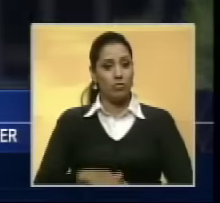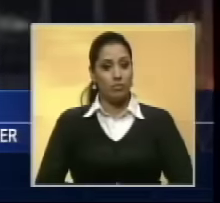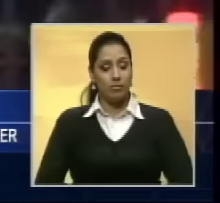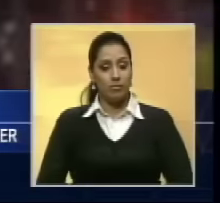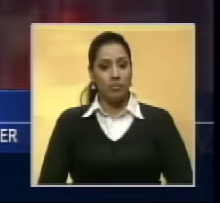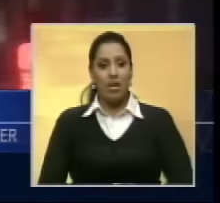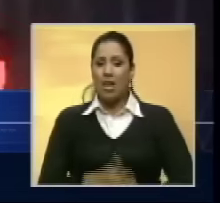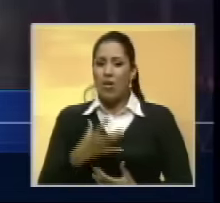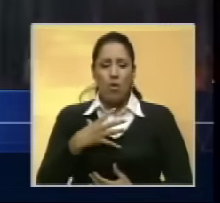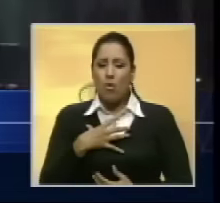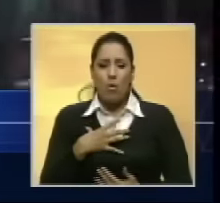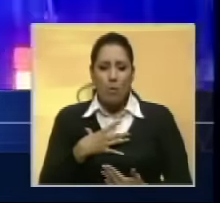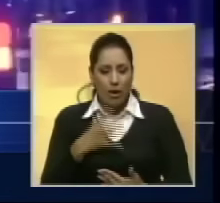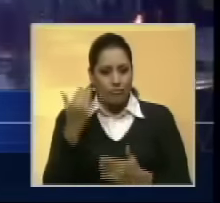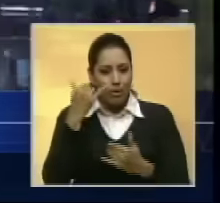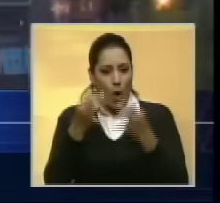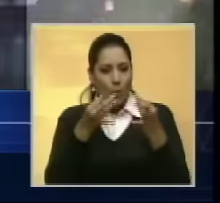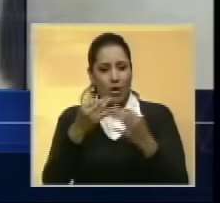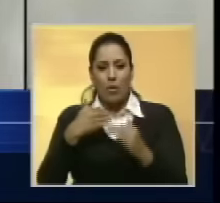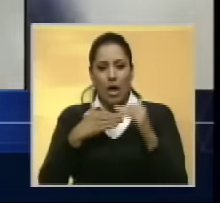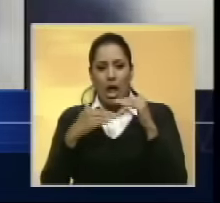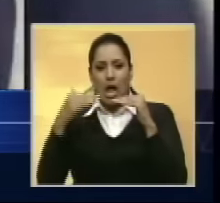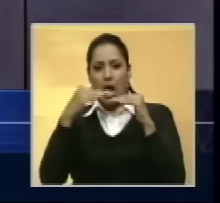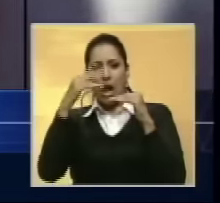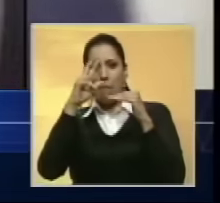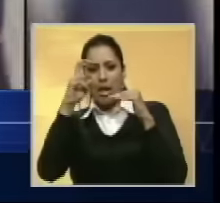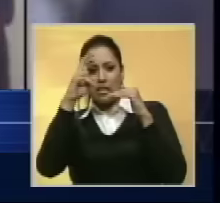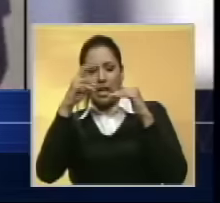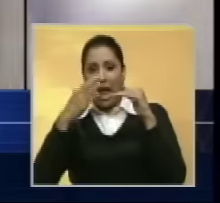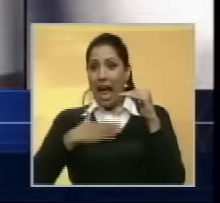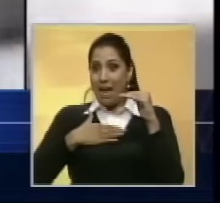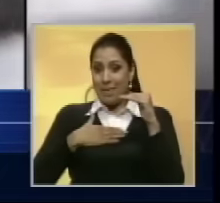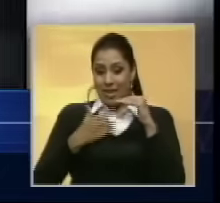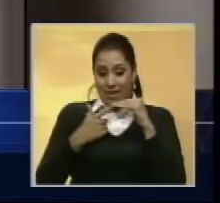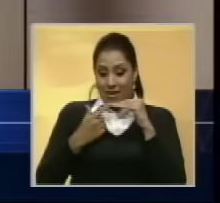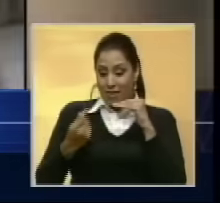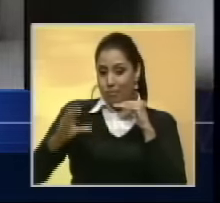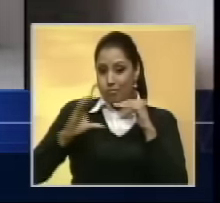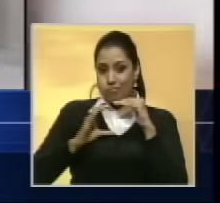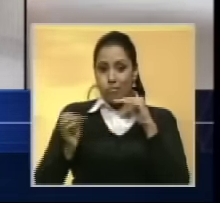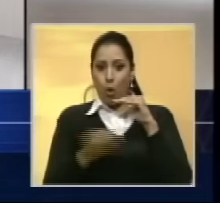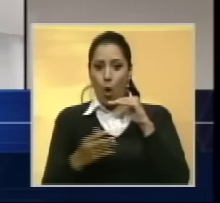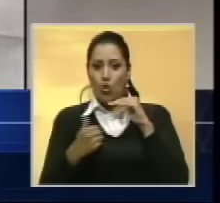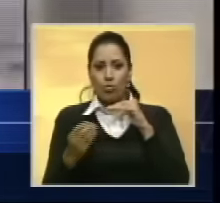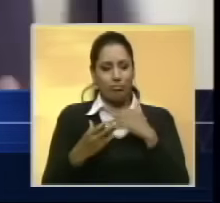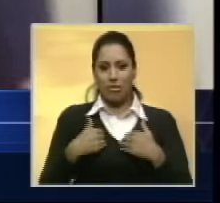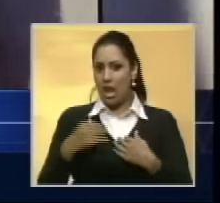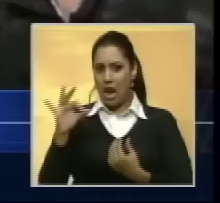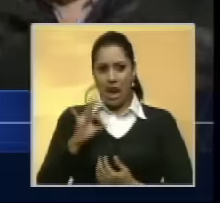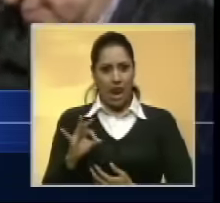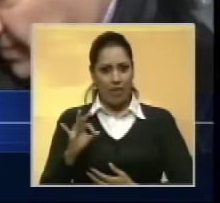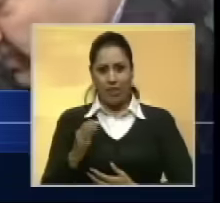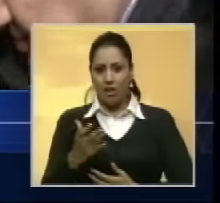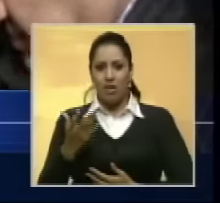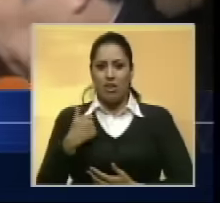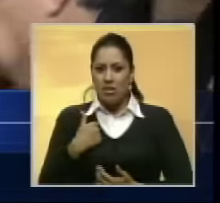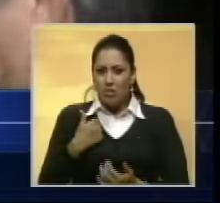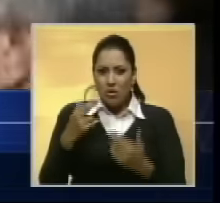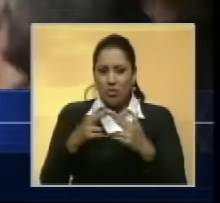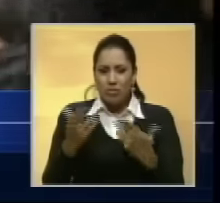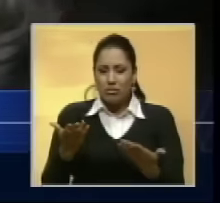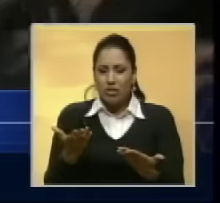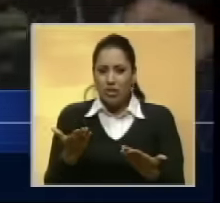Porque no puede seguir para arriba. Porque a mí no me dieron el volumen de dinero que dicen que me dieron. Eso es porque no lo conocen a